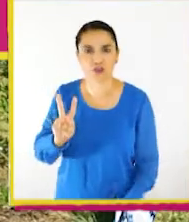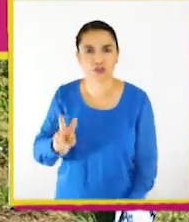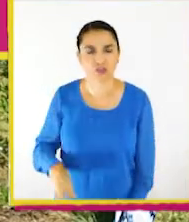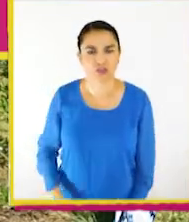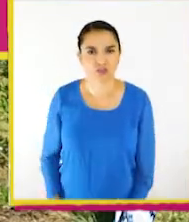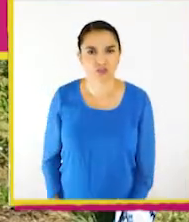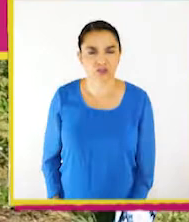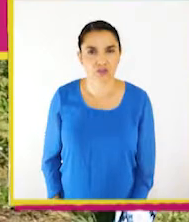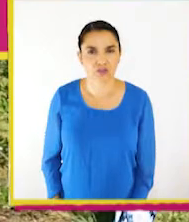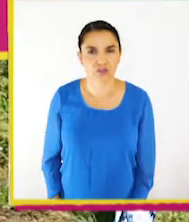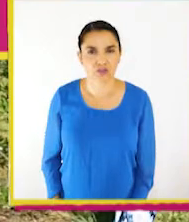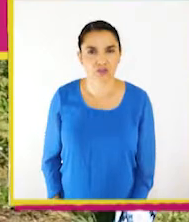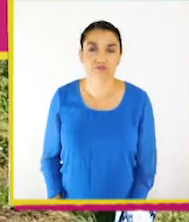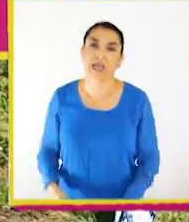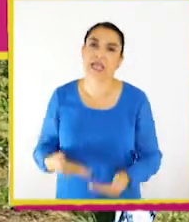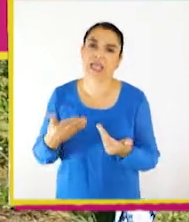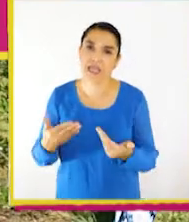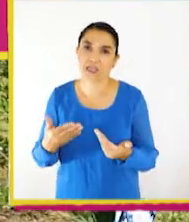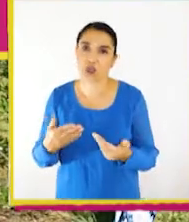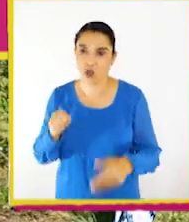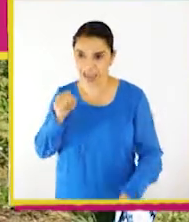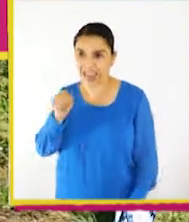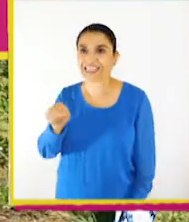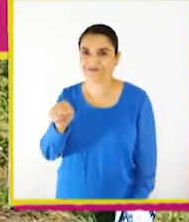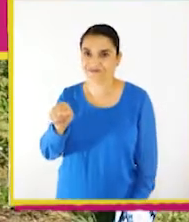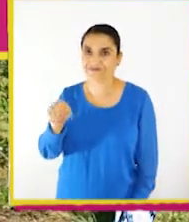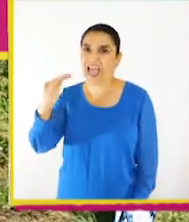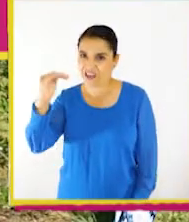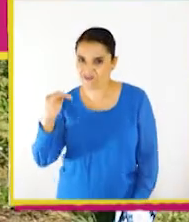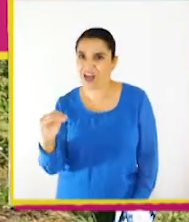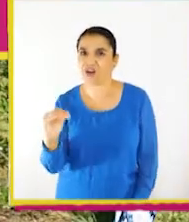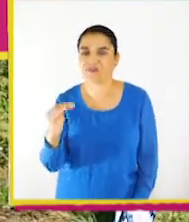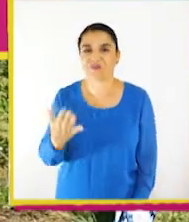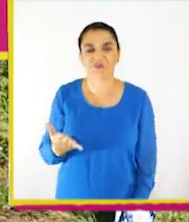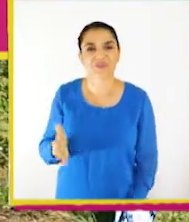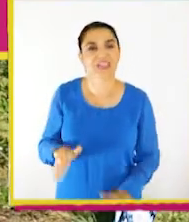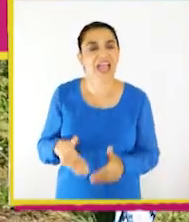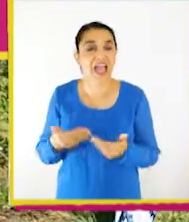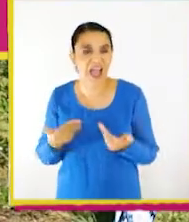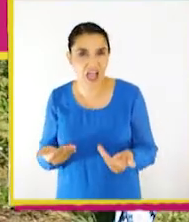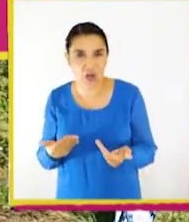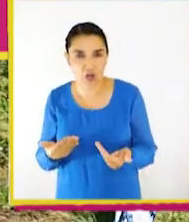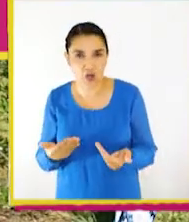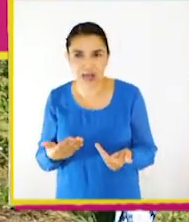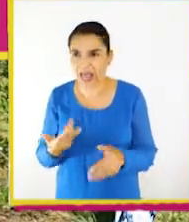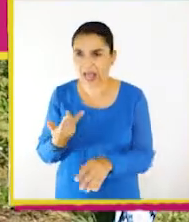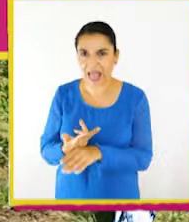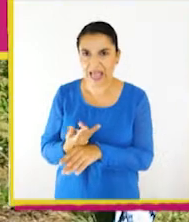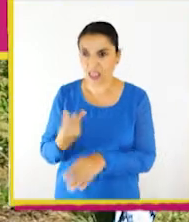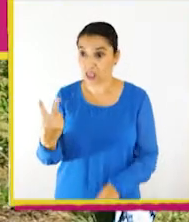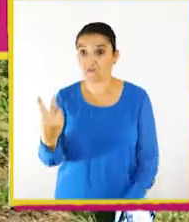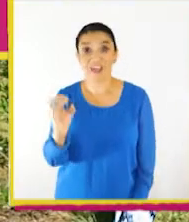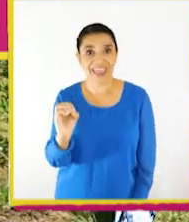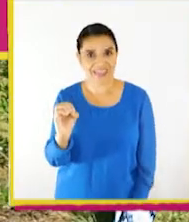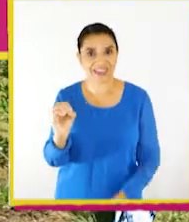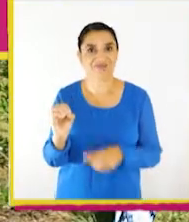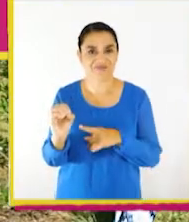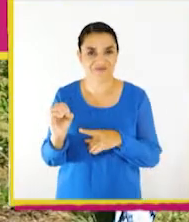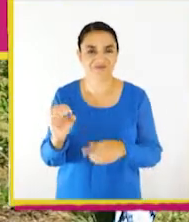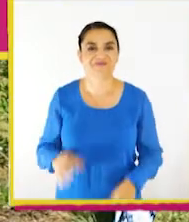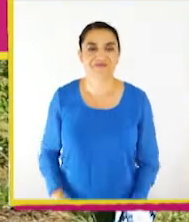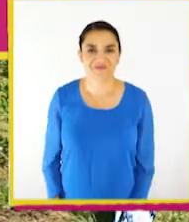sobran 2. Esto debo ponerlo acá abajo. Y ahora veo que me quedó el número